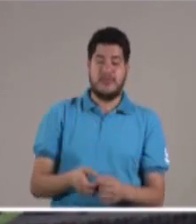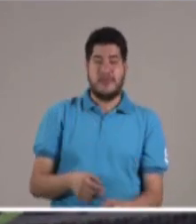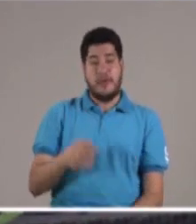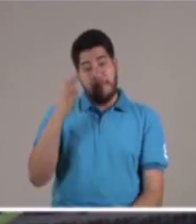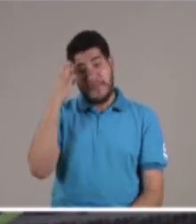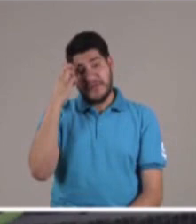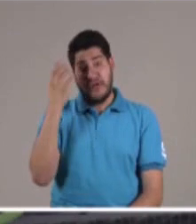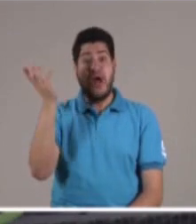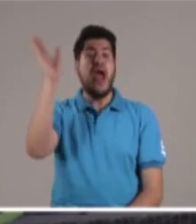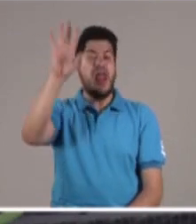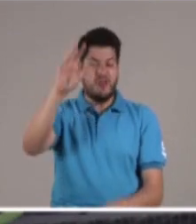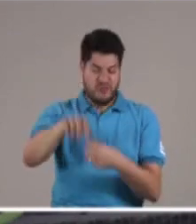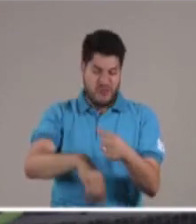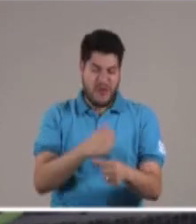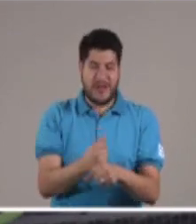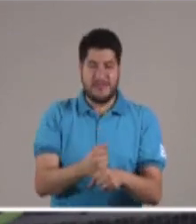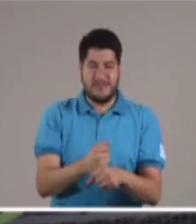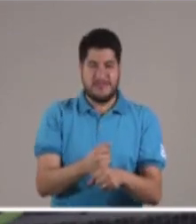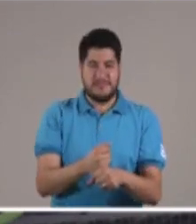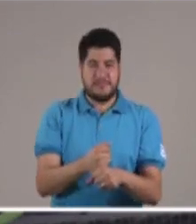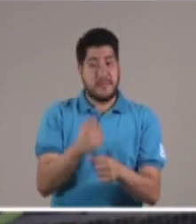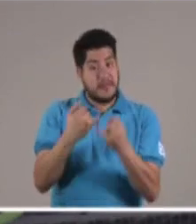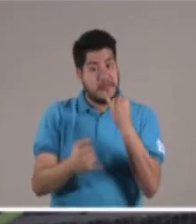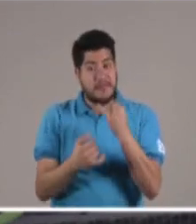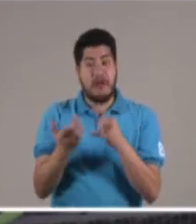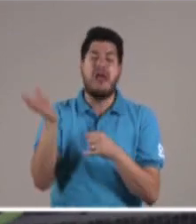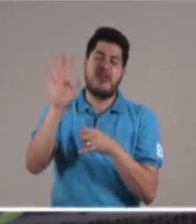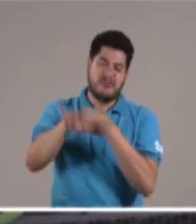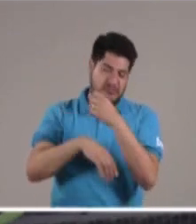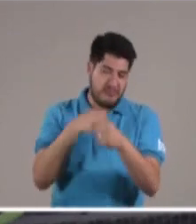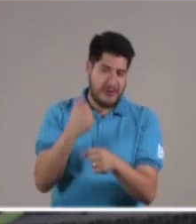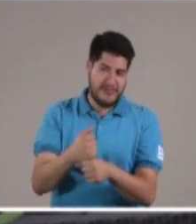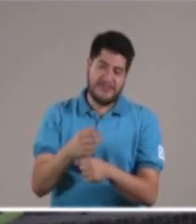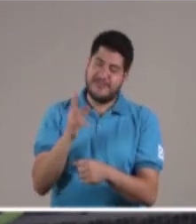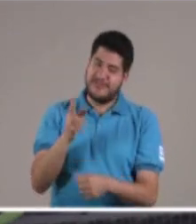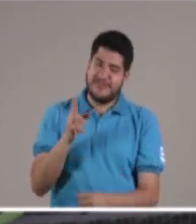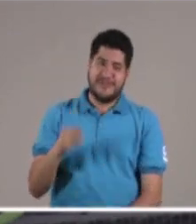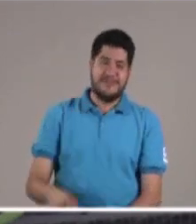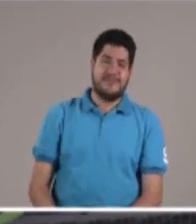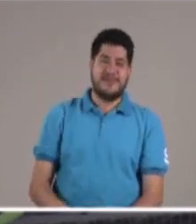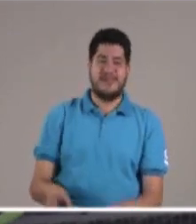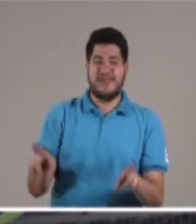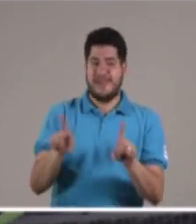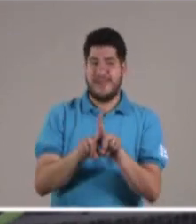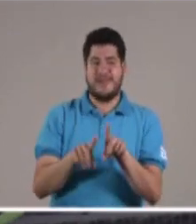próximo año como aquellos que dicen que van a empezar la dieta el lunes